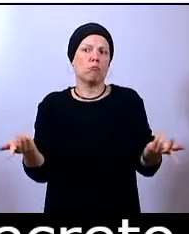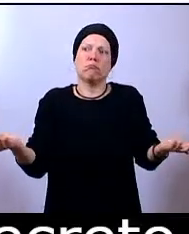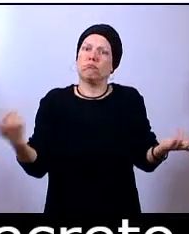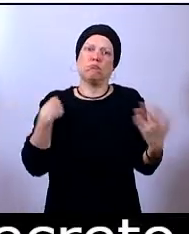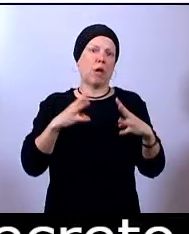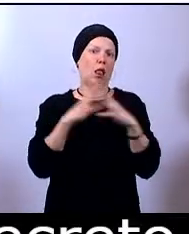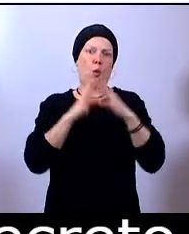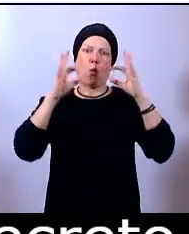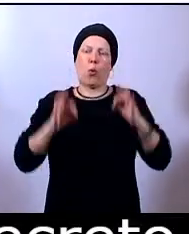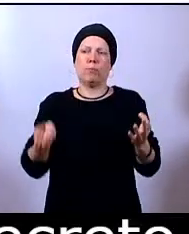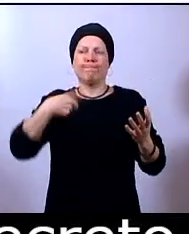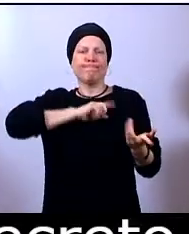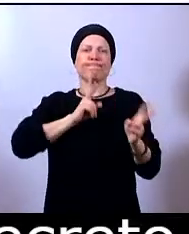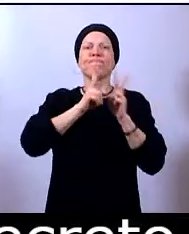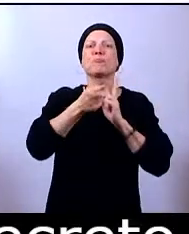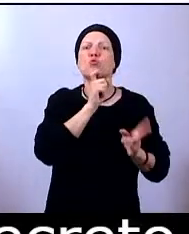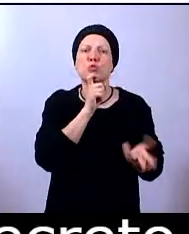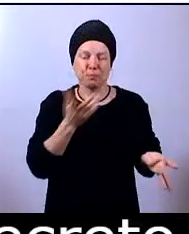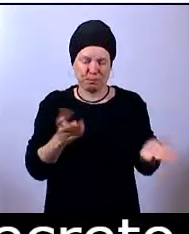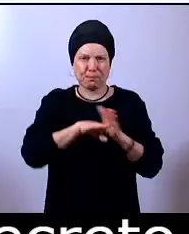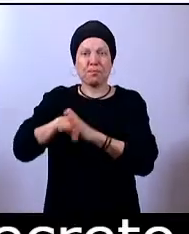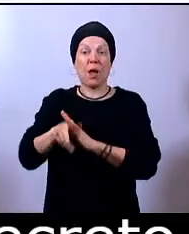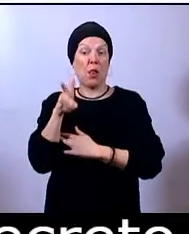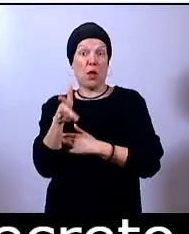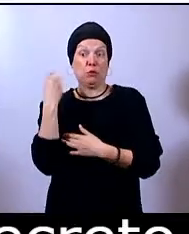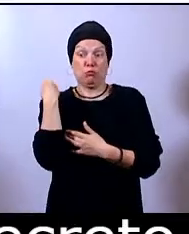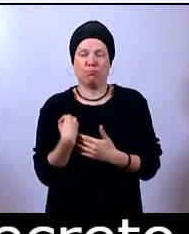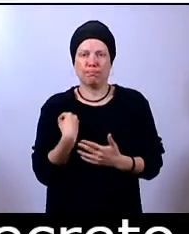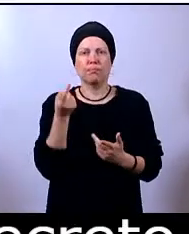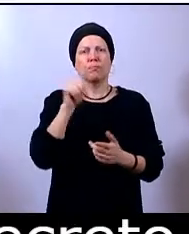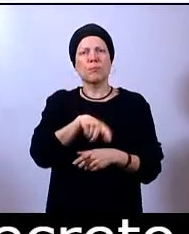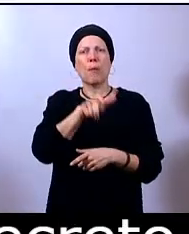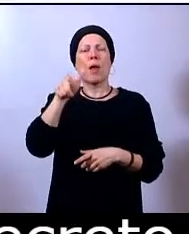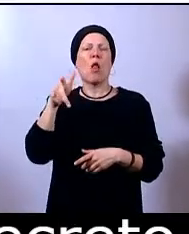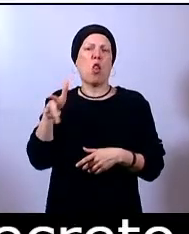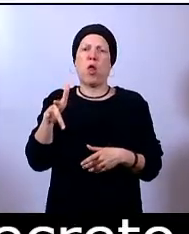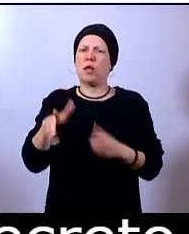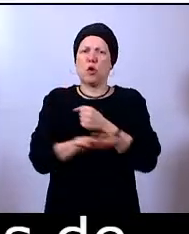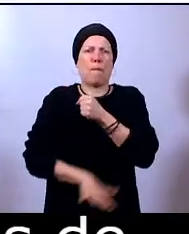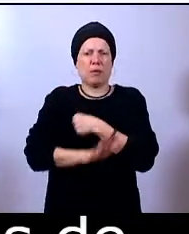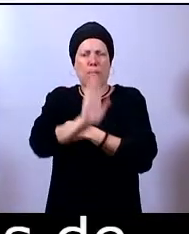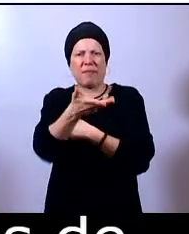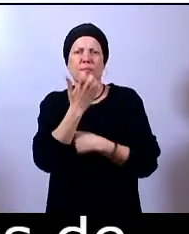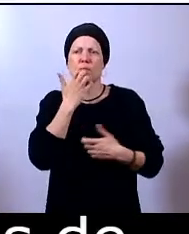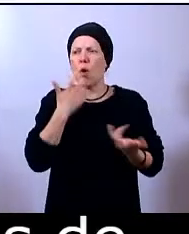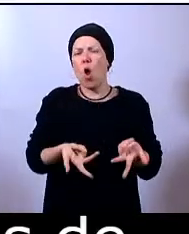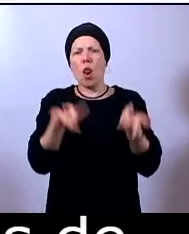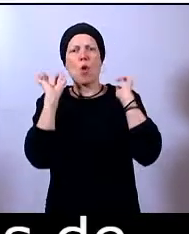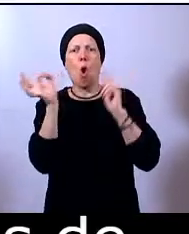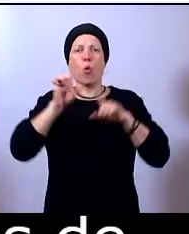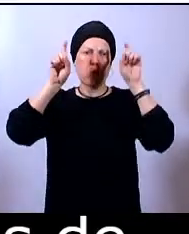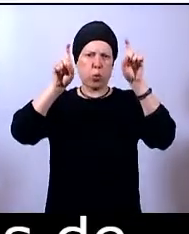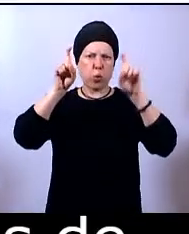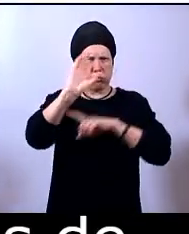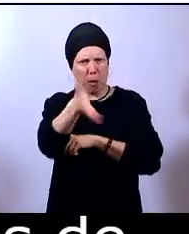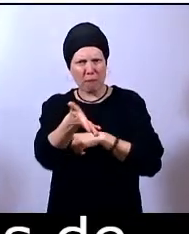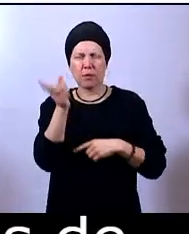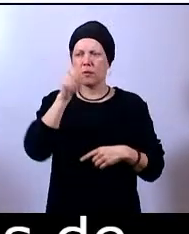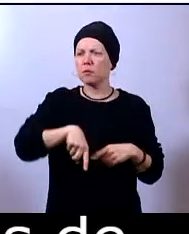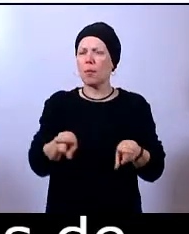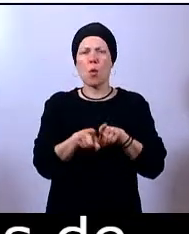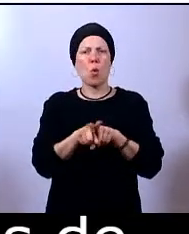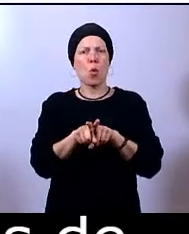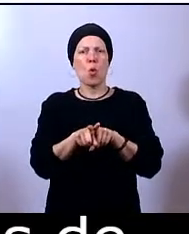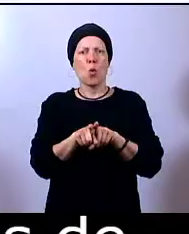estructural. Este derecho afecta a derechos fundamentales, como la libertad o la educación, altera el